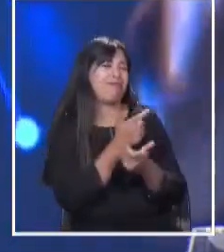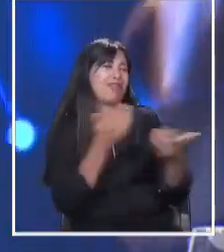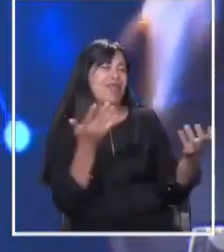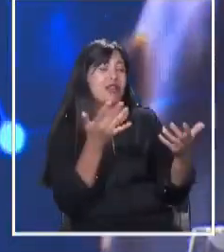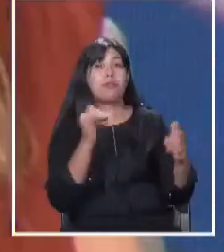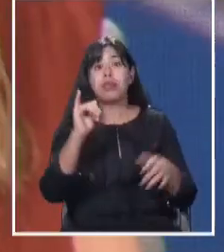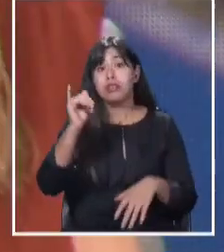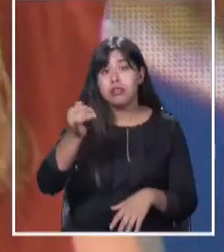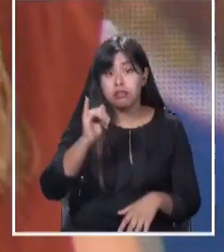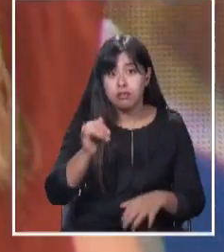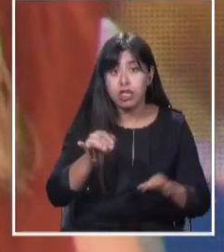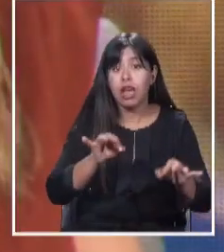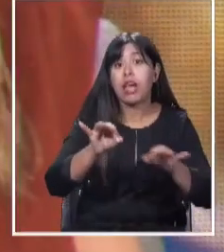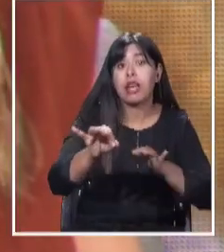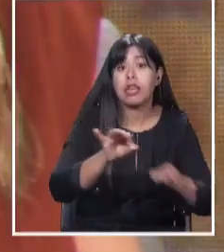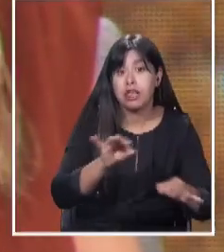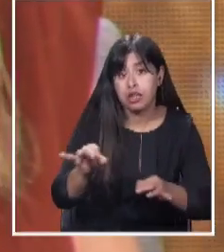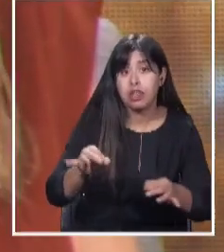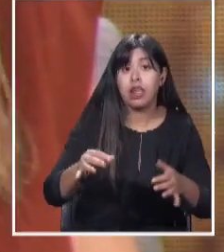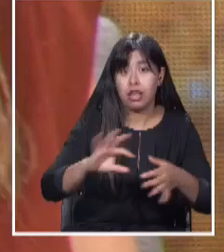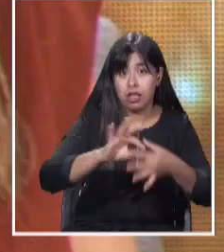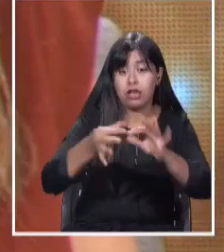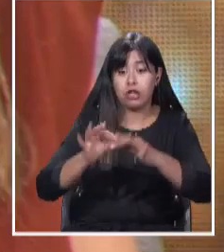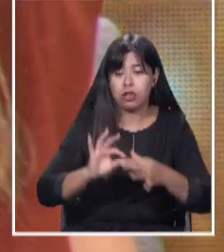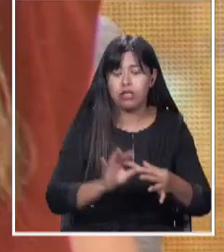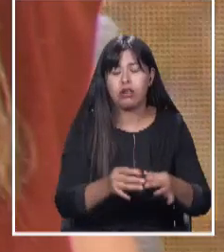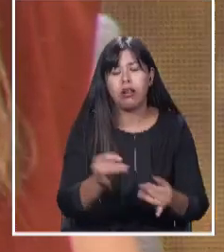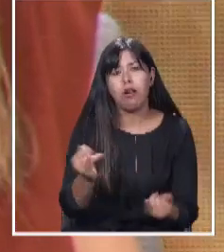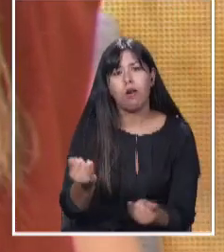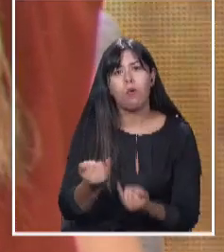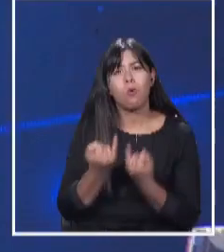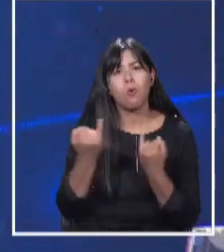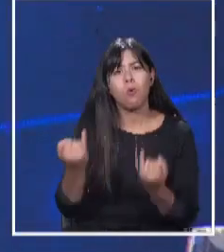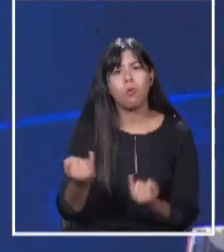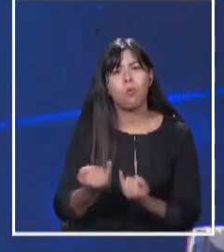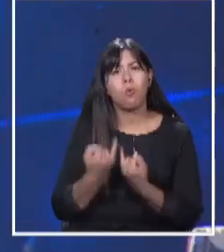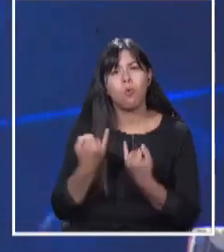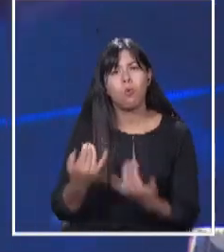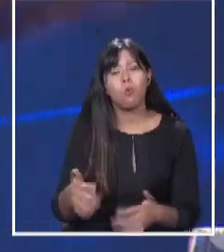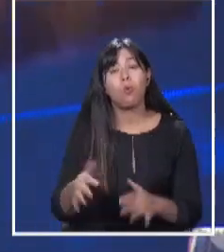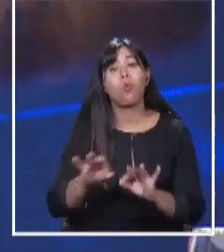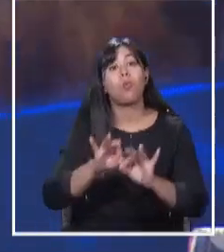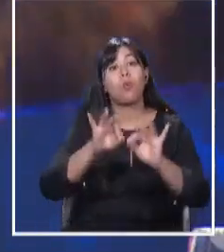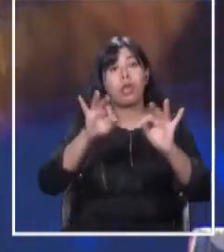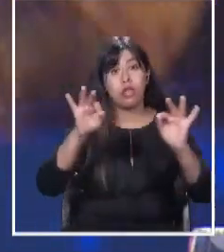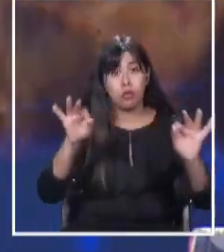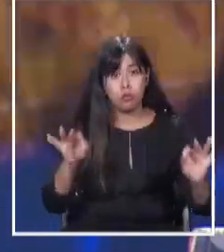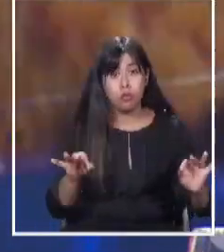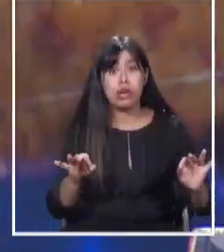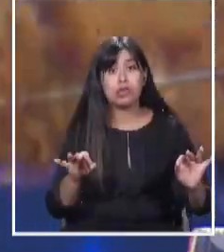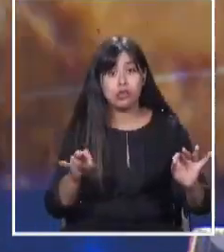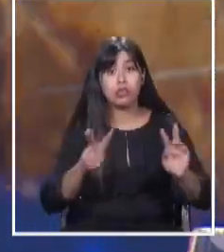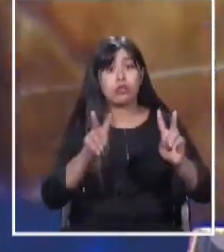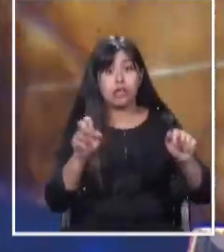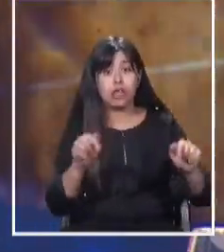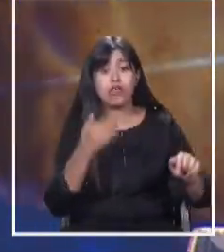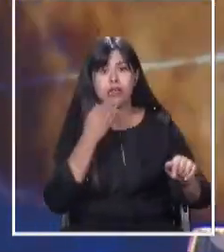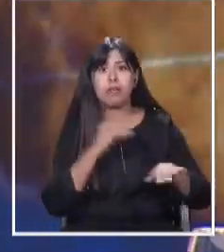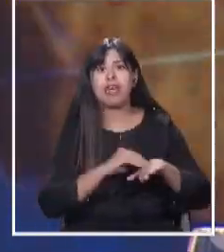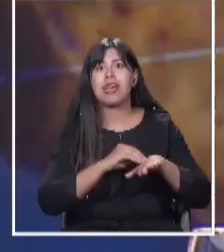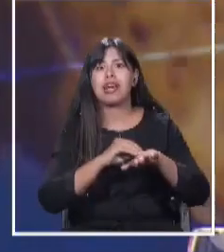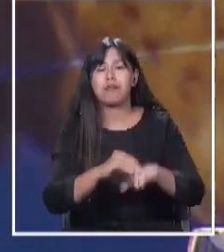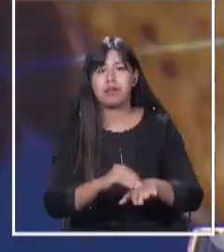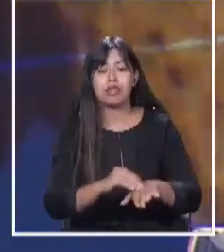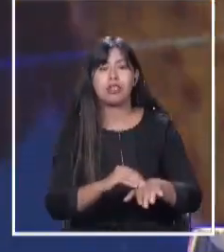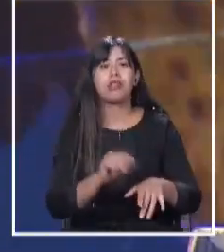de los ecosistemas. Entonces ahí la gente empieza a interiorizarse poco a poco, que tiene que ver mucho con educación y la forma en que se entregan también los mensajes. Este